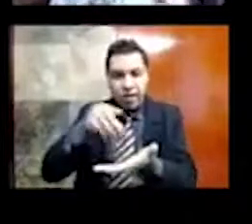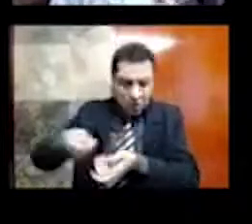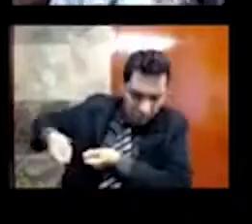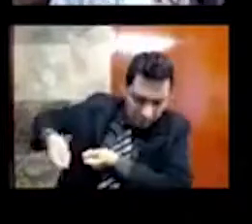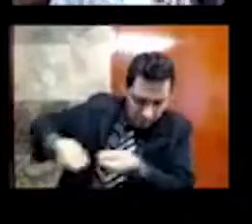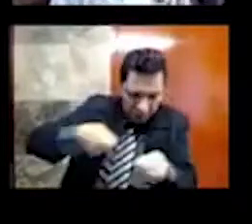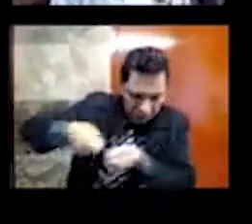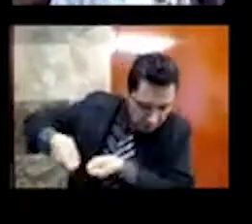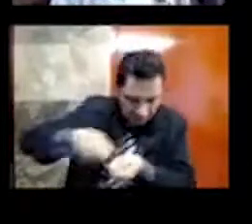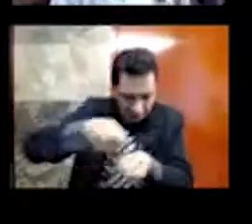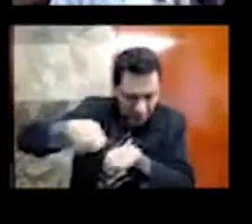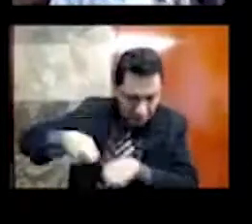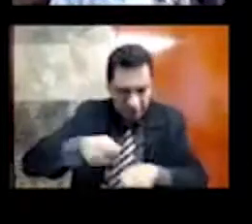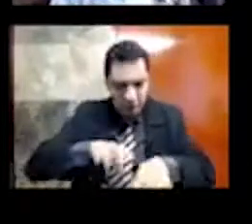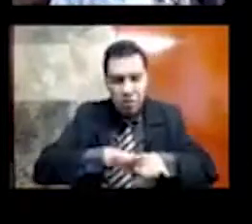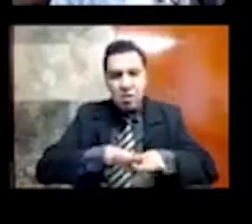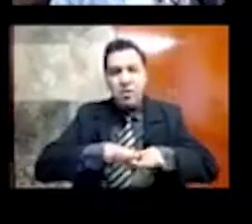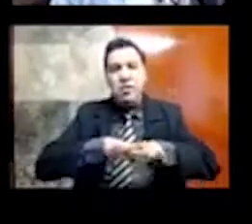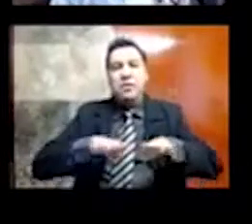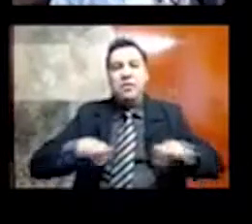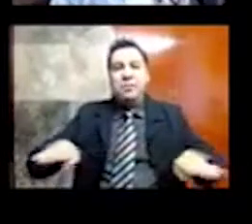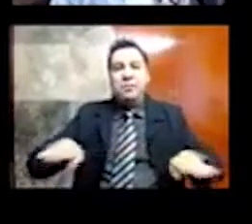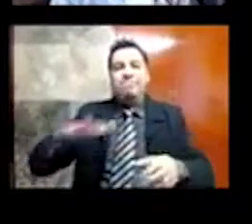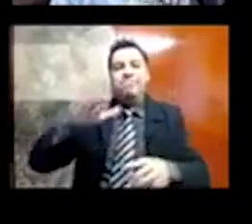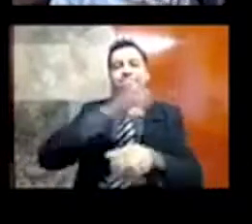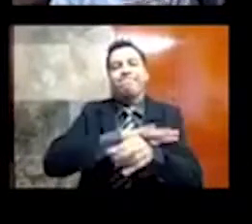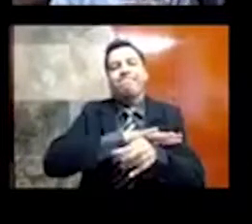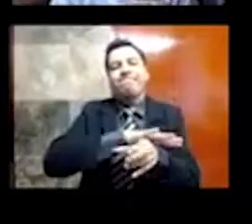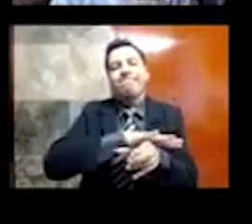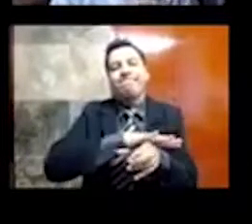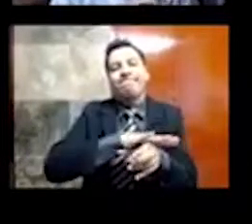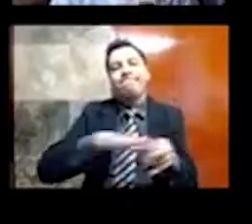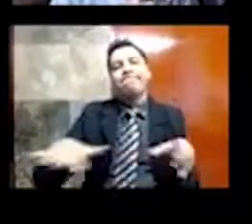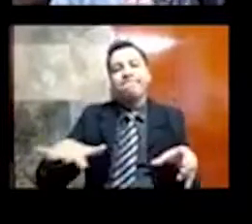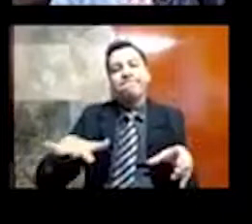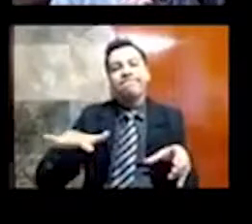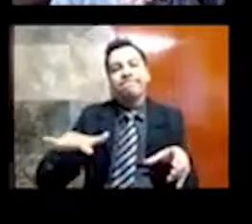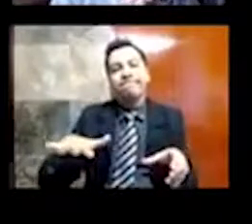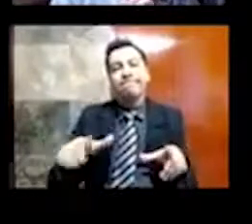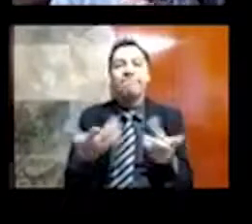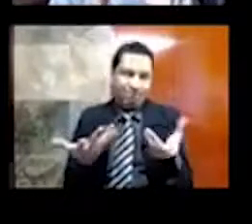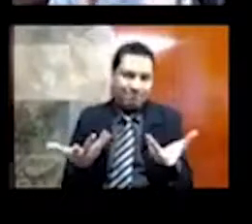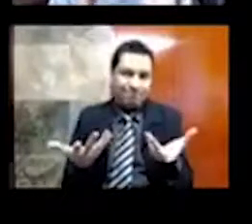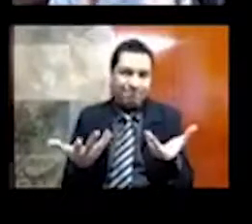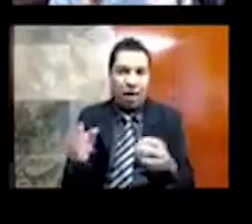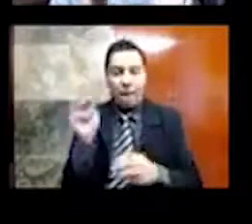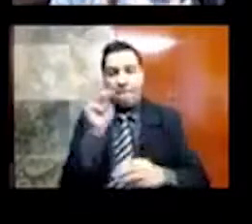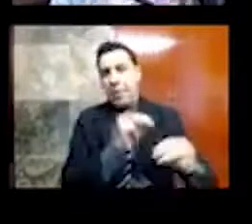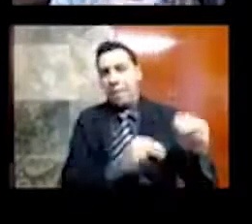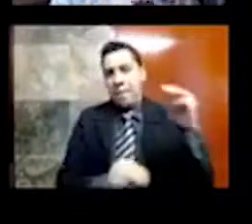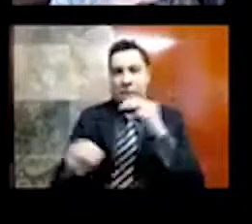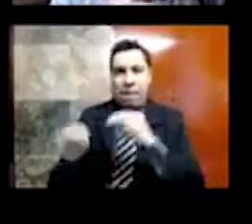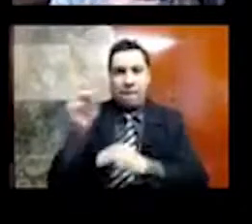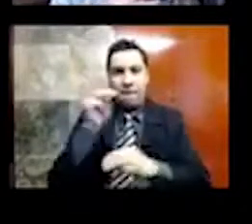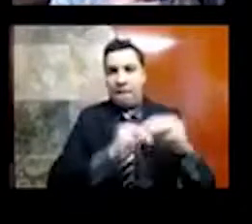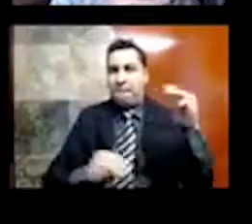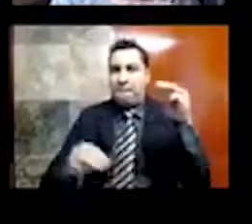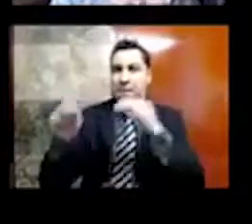a llegar a ver qué es lo este que... Este manantial está abajo de la gran pirámide, la que ahora allí tiene la gran